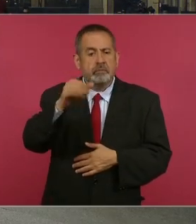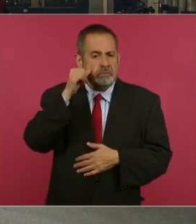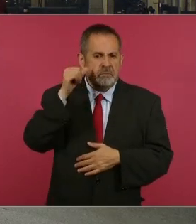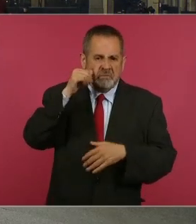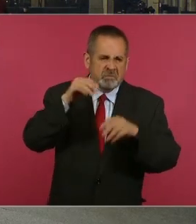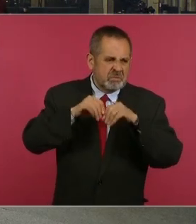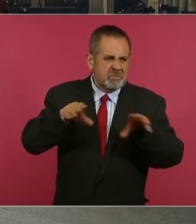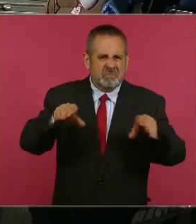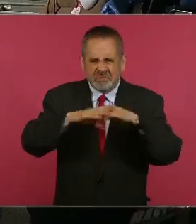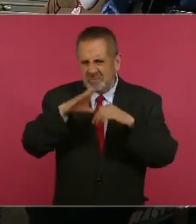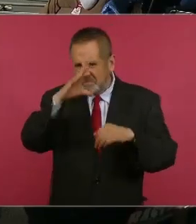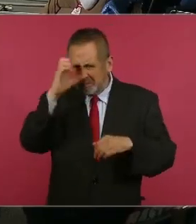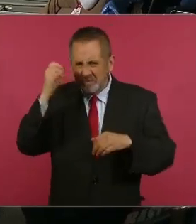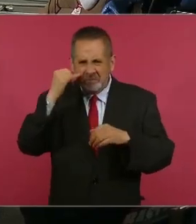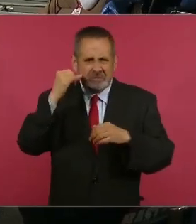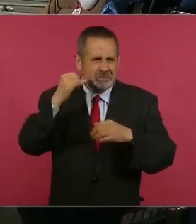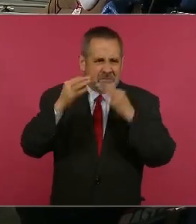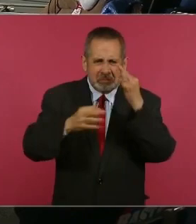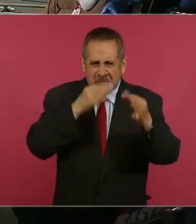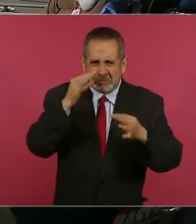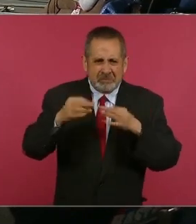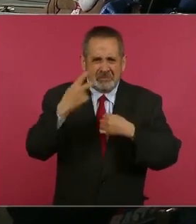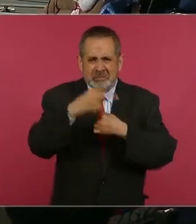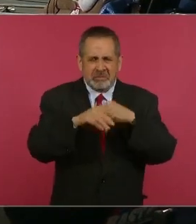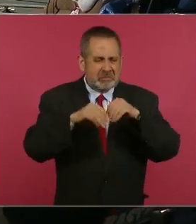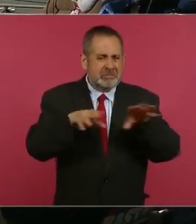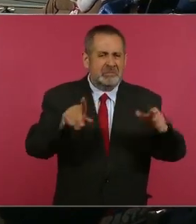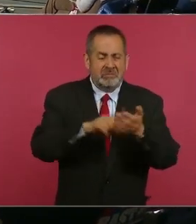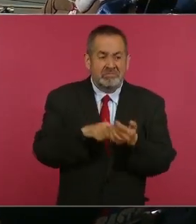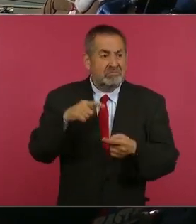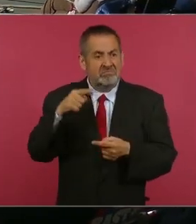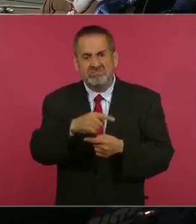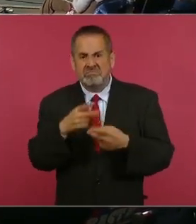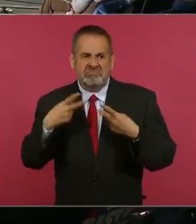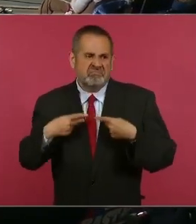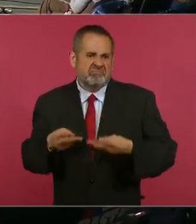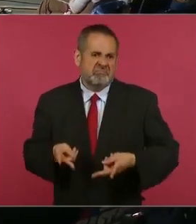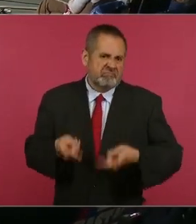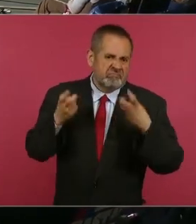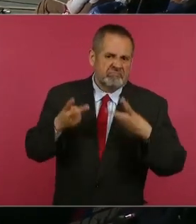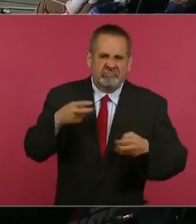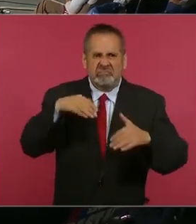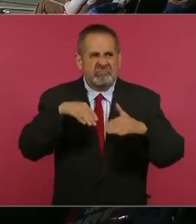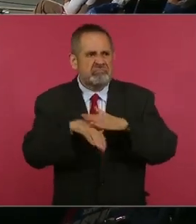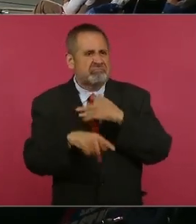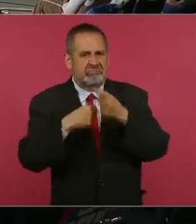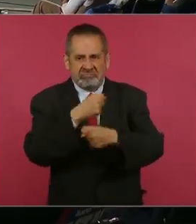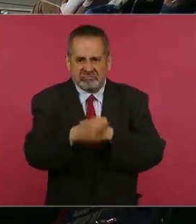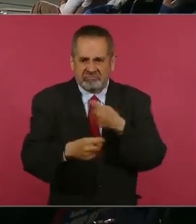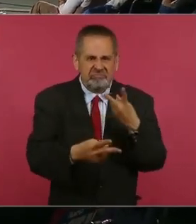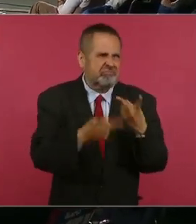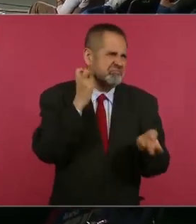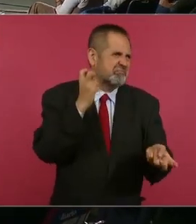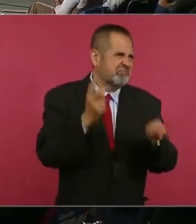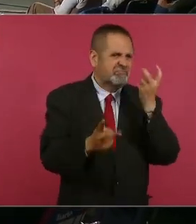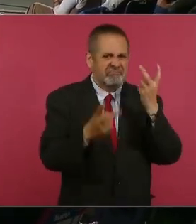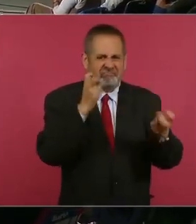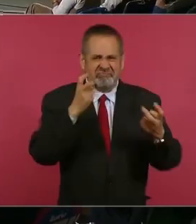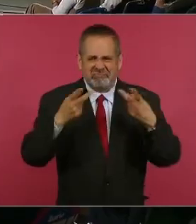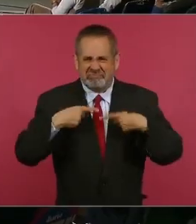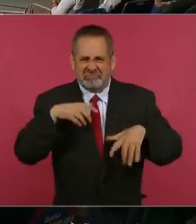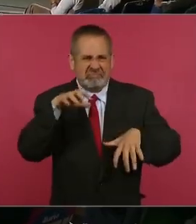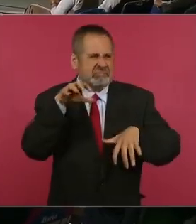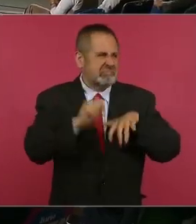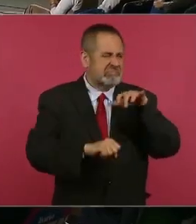mostraron imágenes en todos los canales, en las redes sociales, sobre el saqueo que estaban sufriendo las tiendas departamentales, los centros